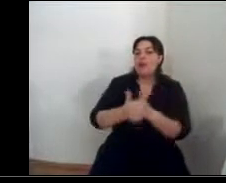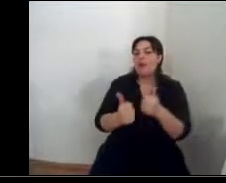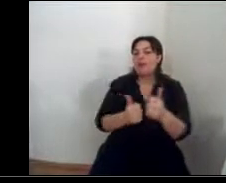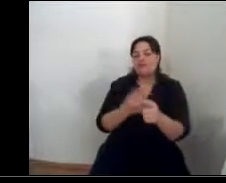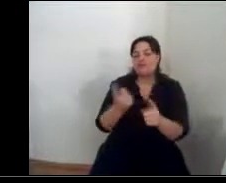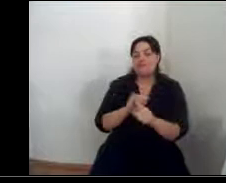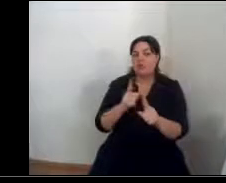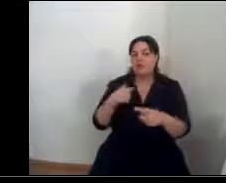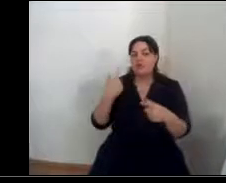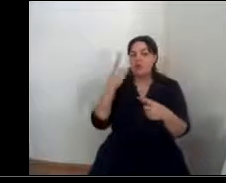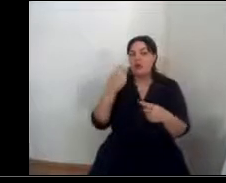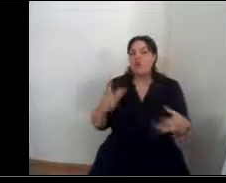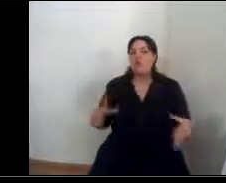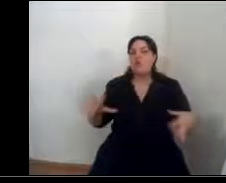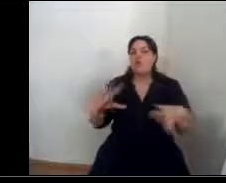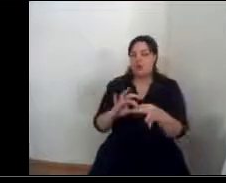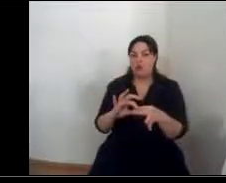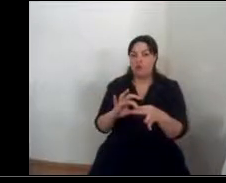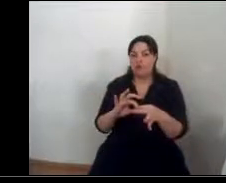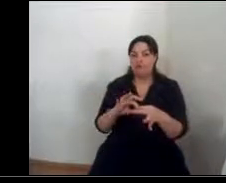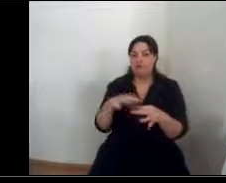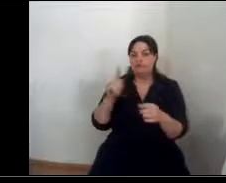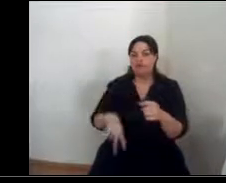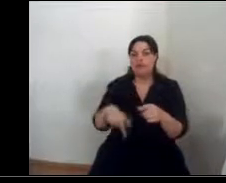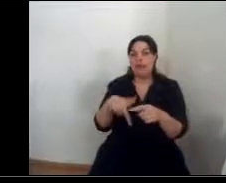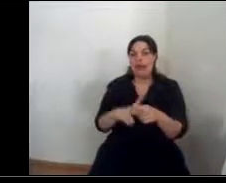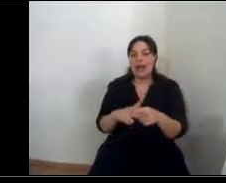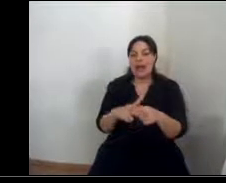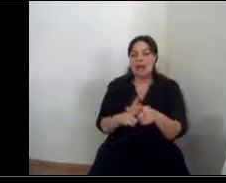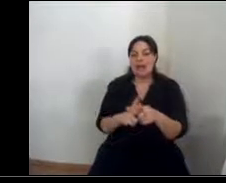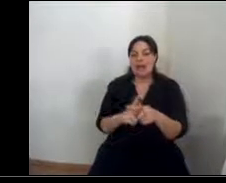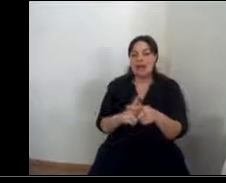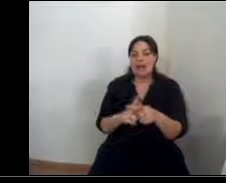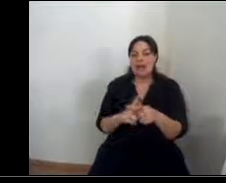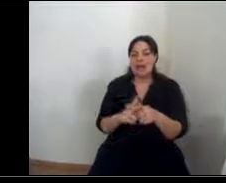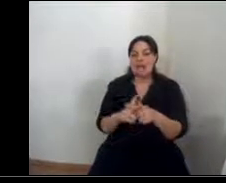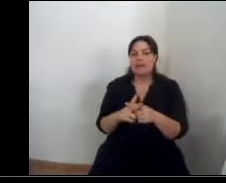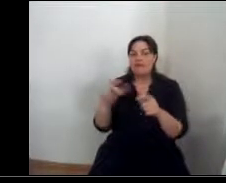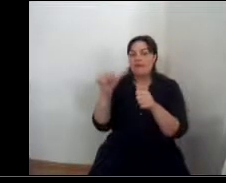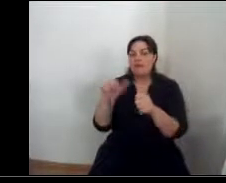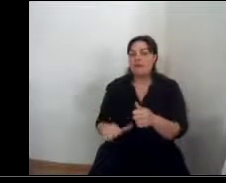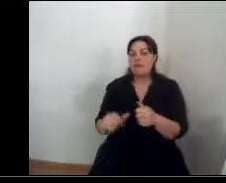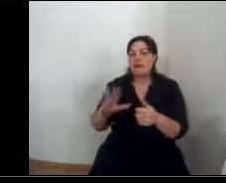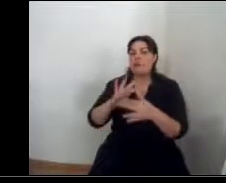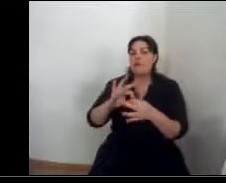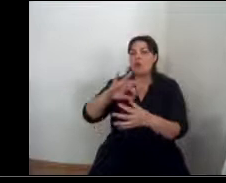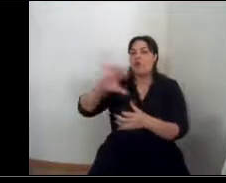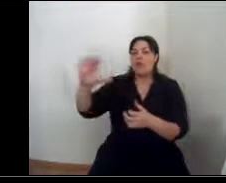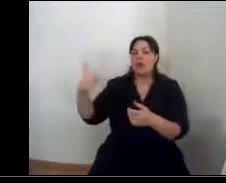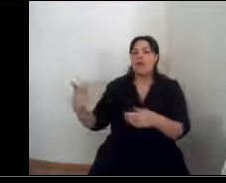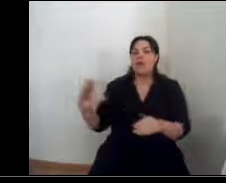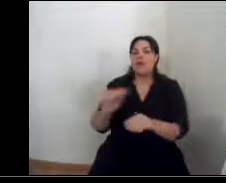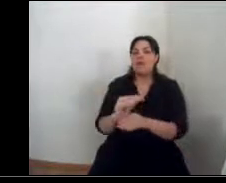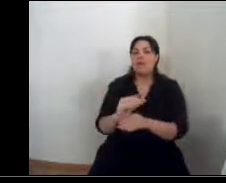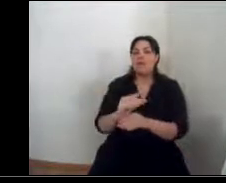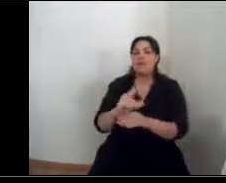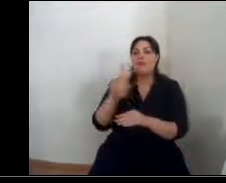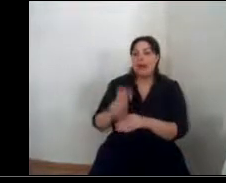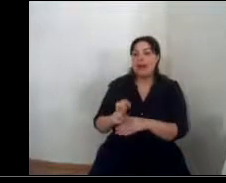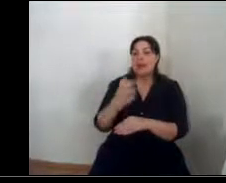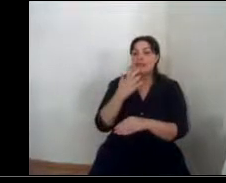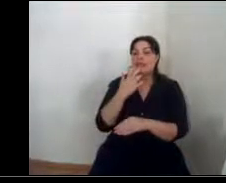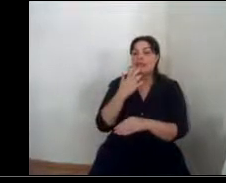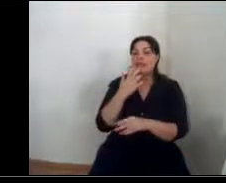y del cual, desde luego, una herramienta de los mecanismos de financiación de la Unión Europea tienen sentido sin una parte ni la